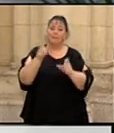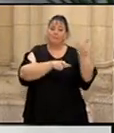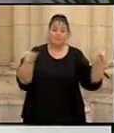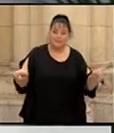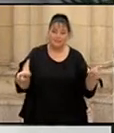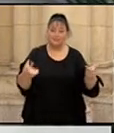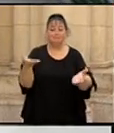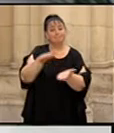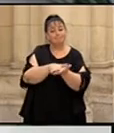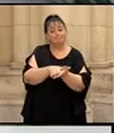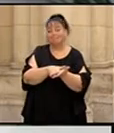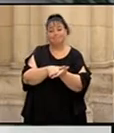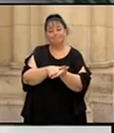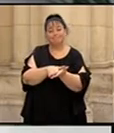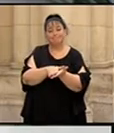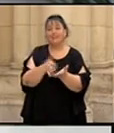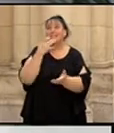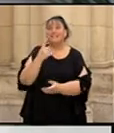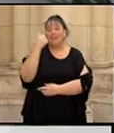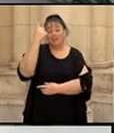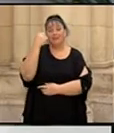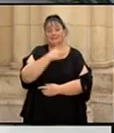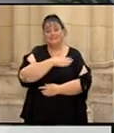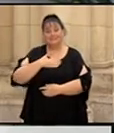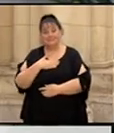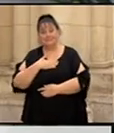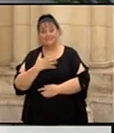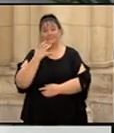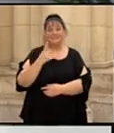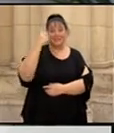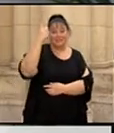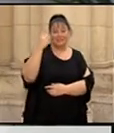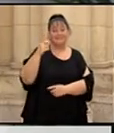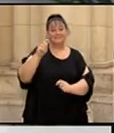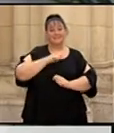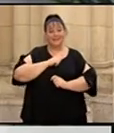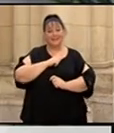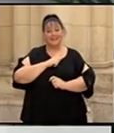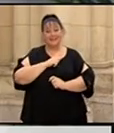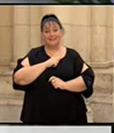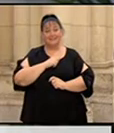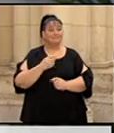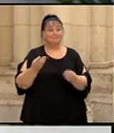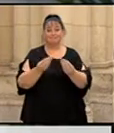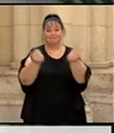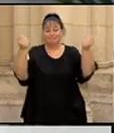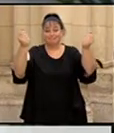perezca. Sí, sí, si Dios no viene, si Dios no está, perecemos.